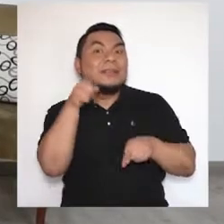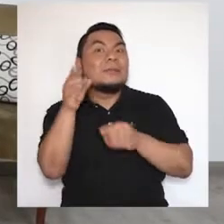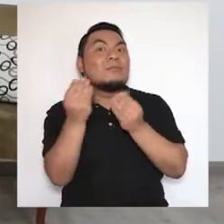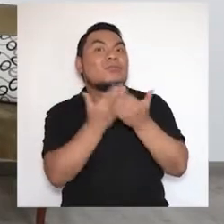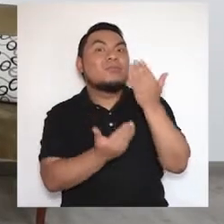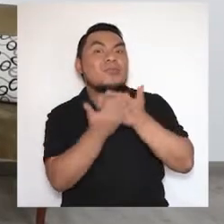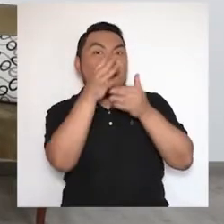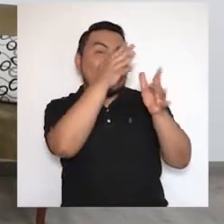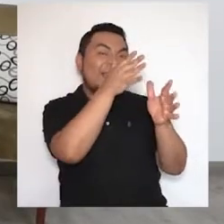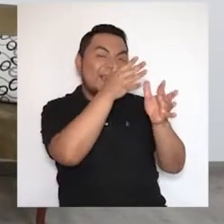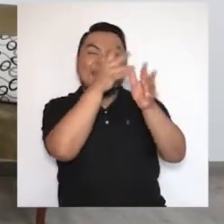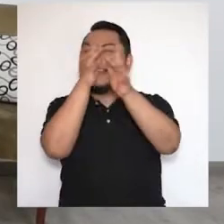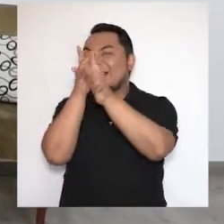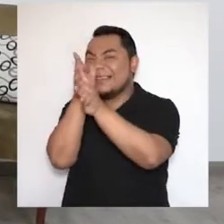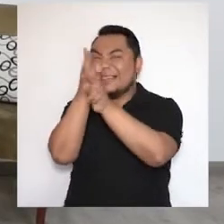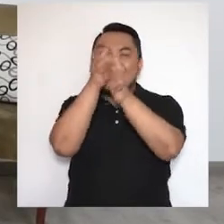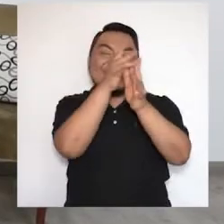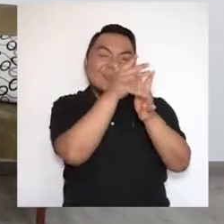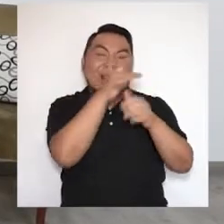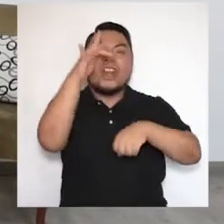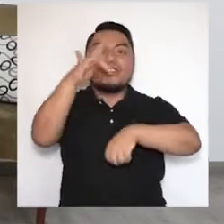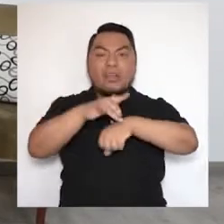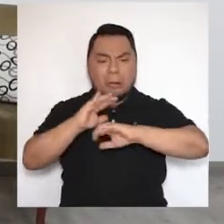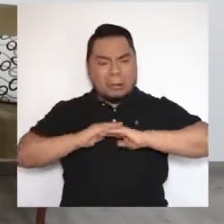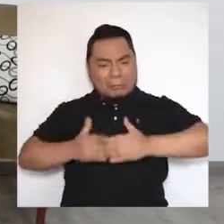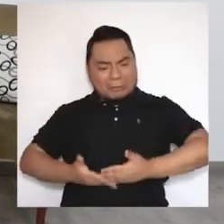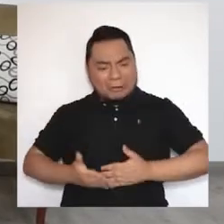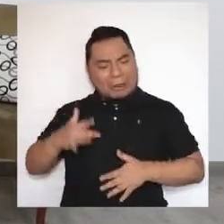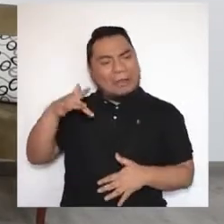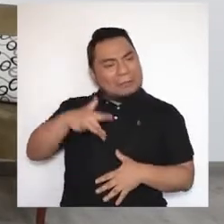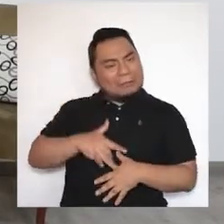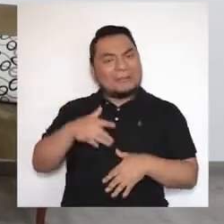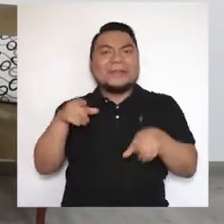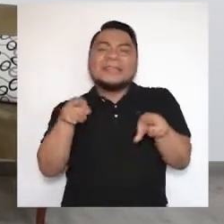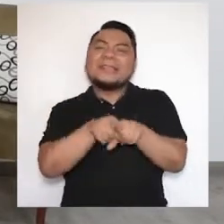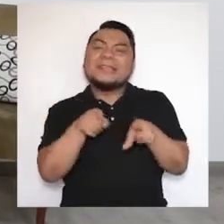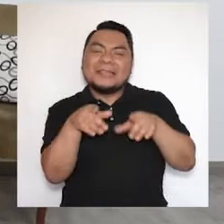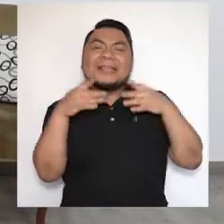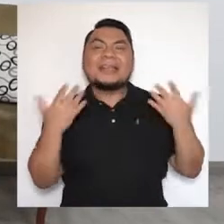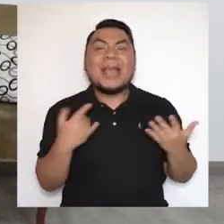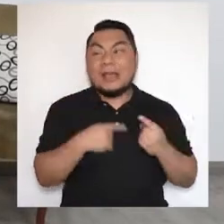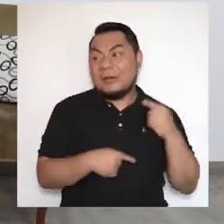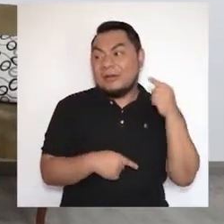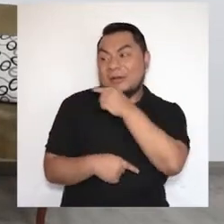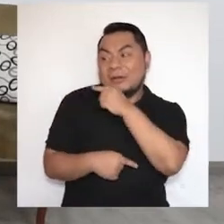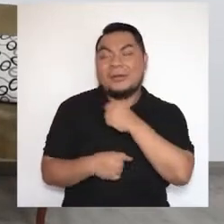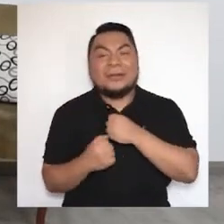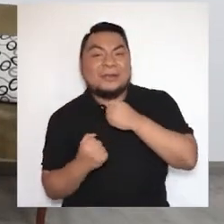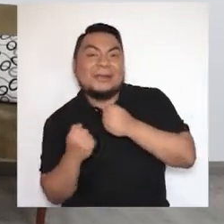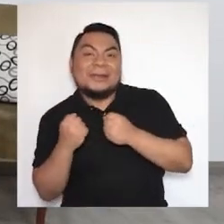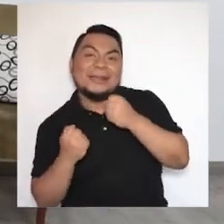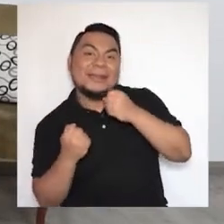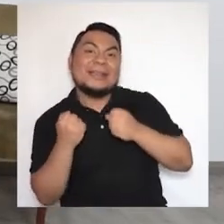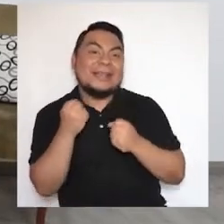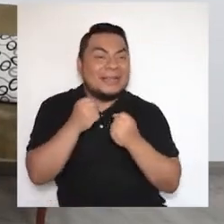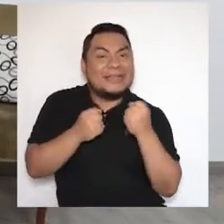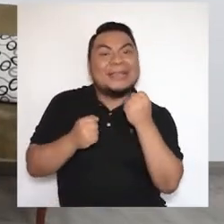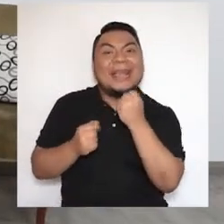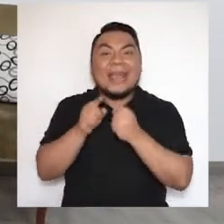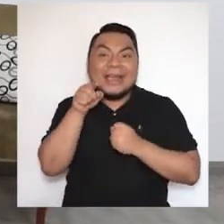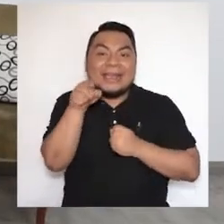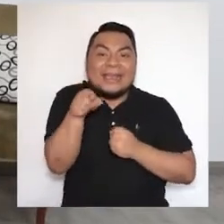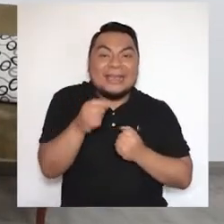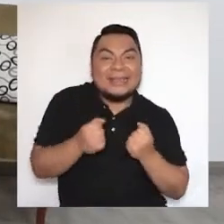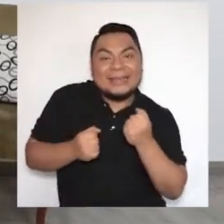así. Se toca la panza, cadera hacia un lado, codos de